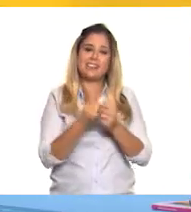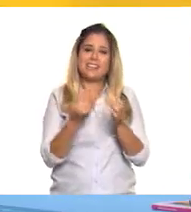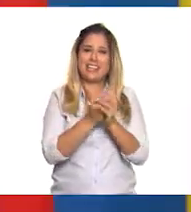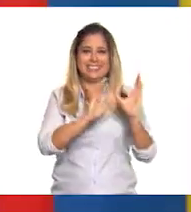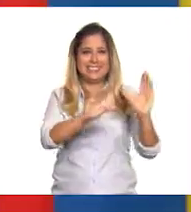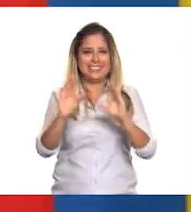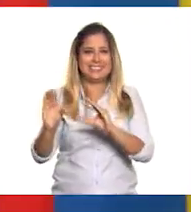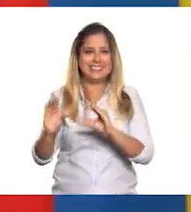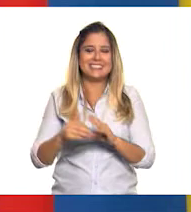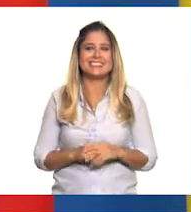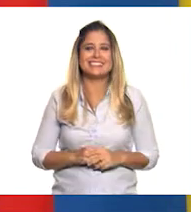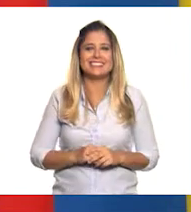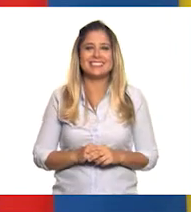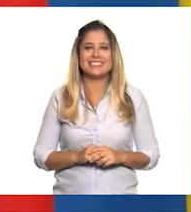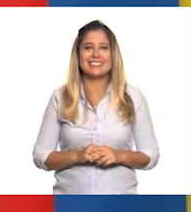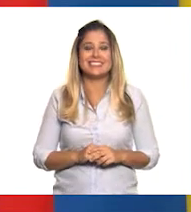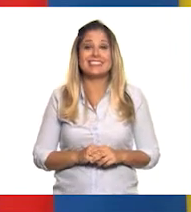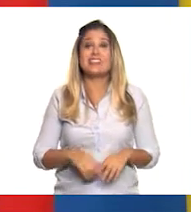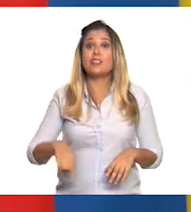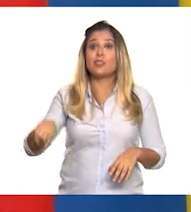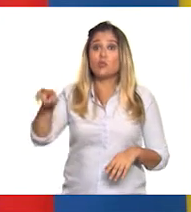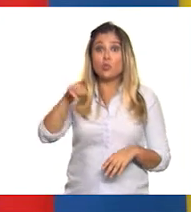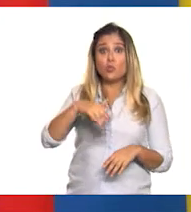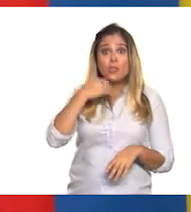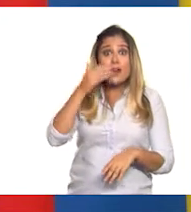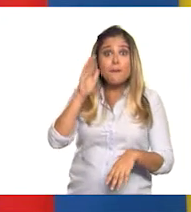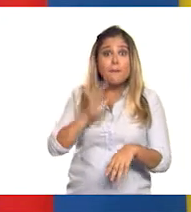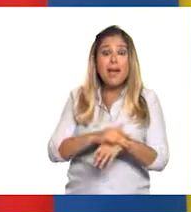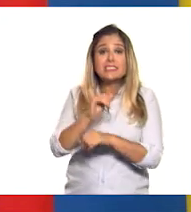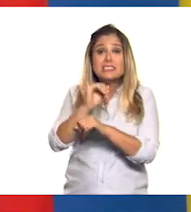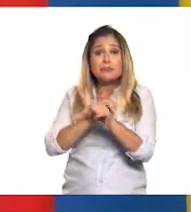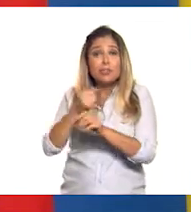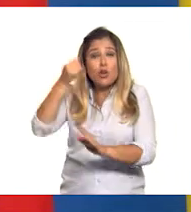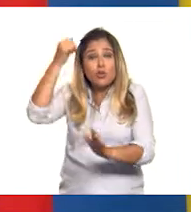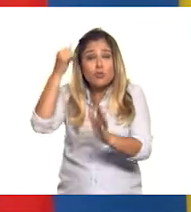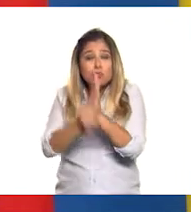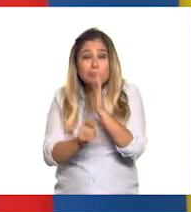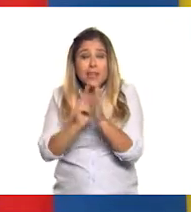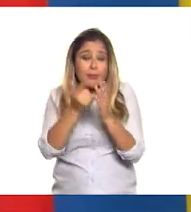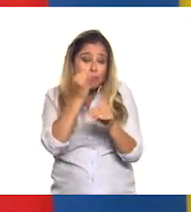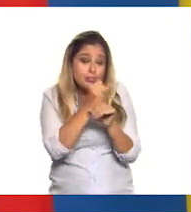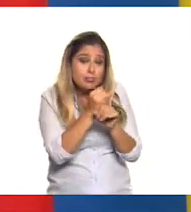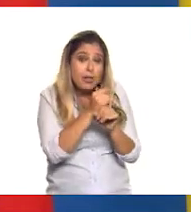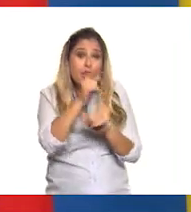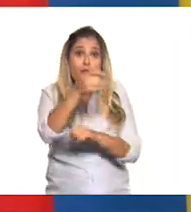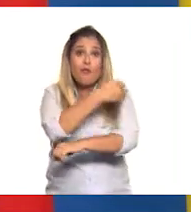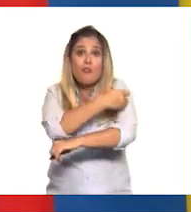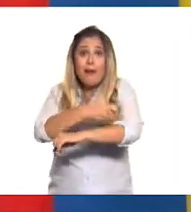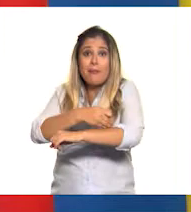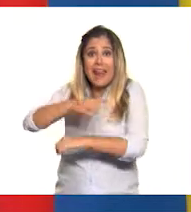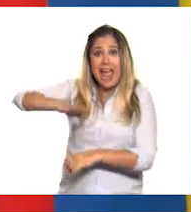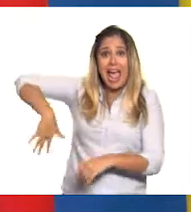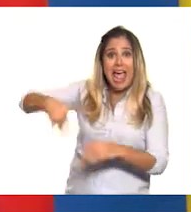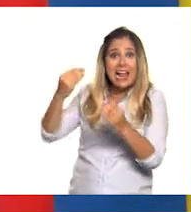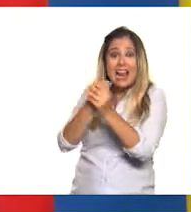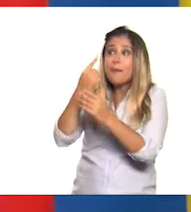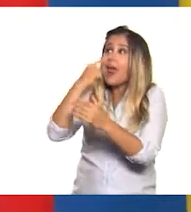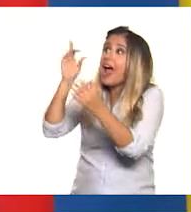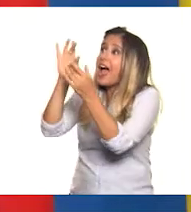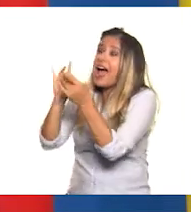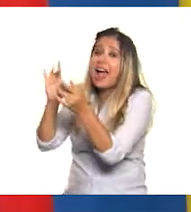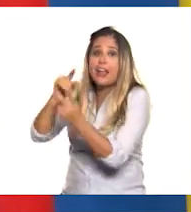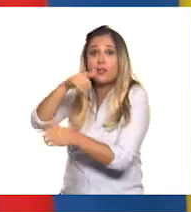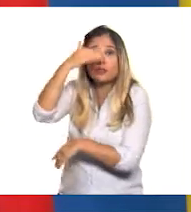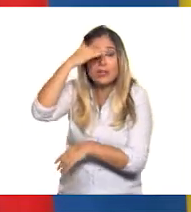más. Si te es posible, consulta otros libros y comenta el tema de hoy con tu familia. Si tienes la fortuna de hablar una